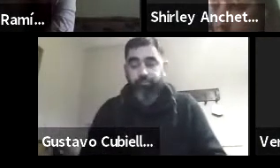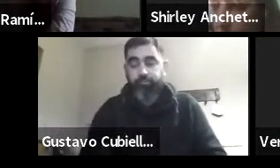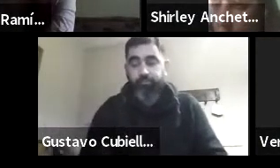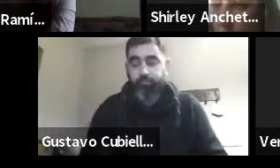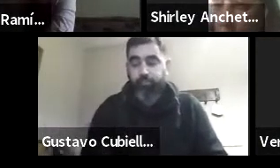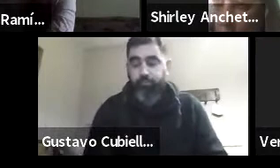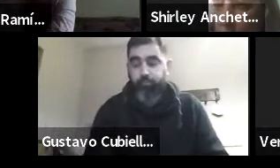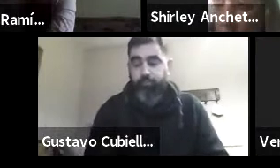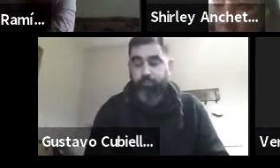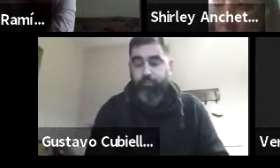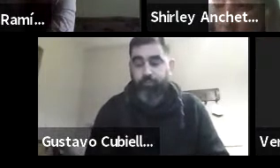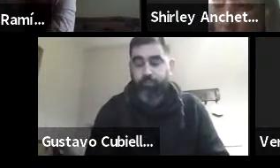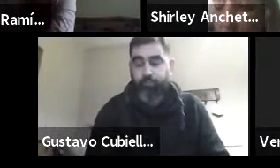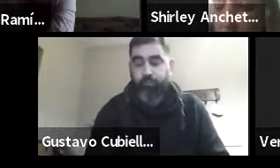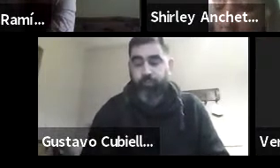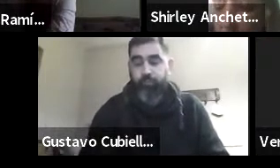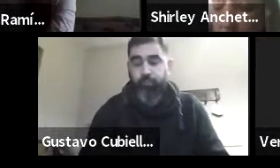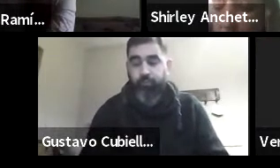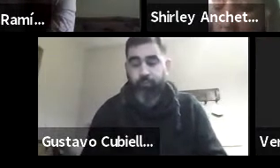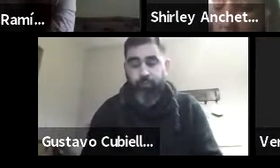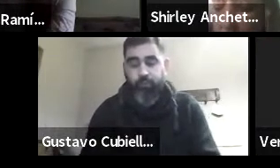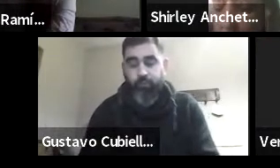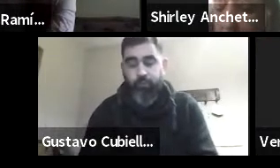Son 6 preguntas más.